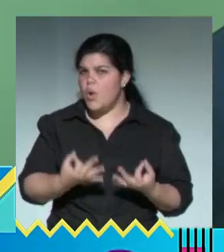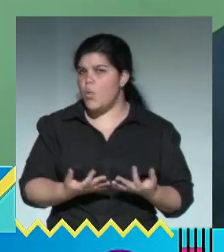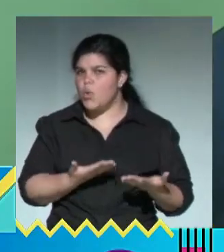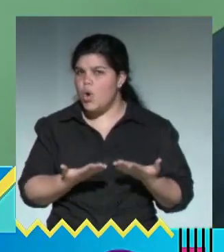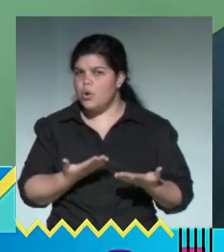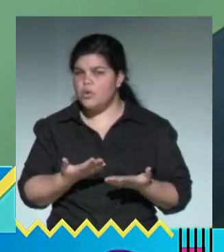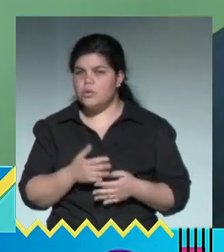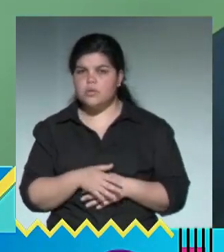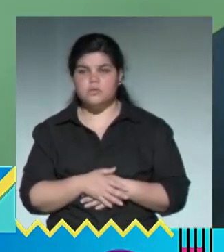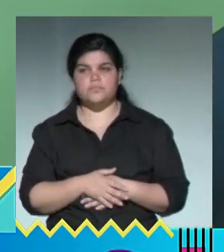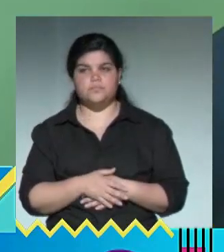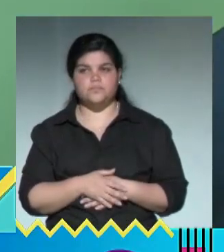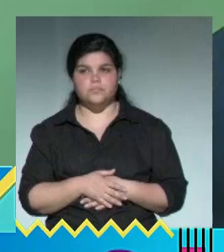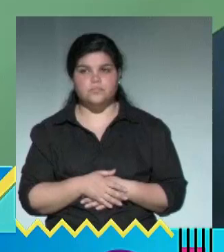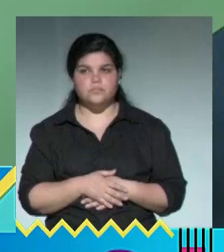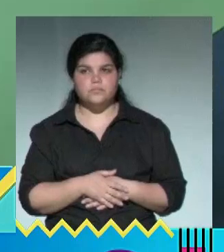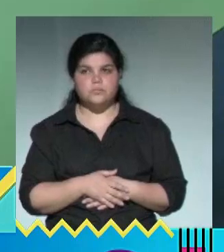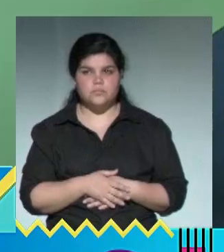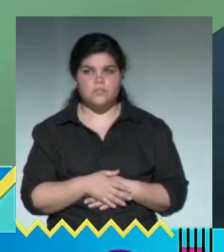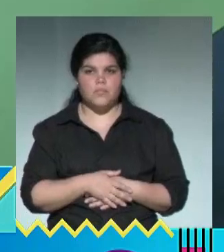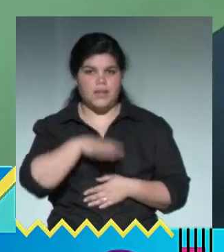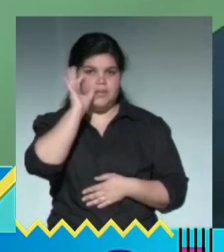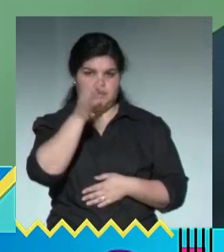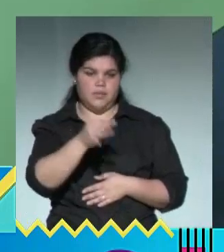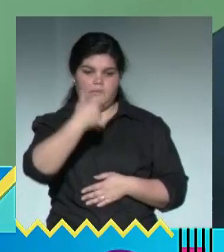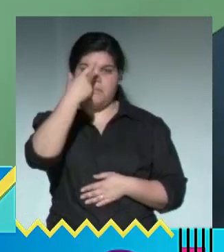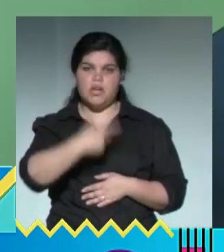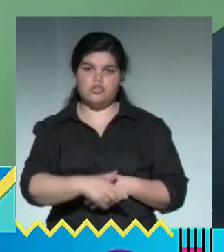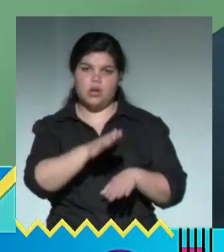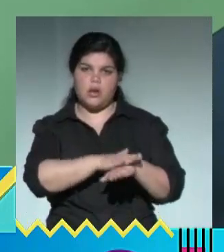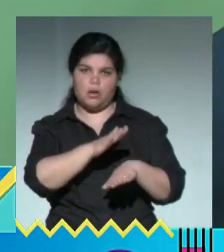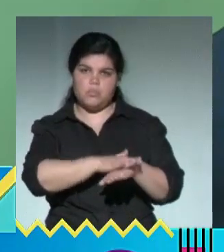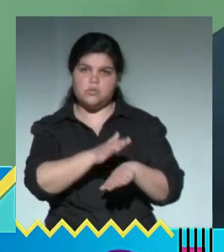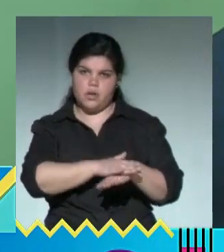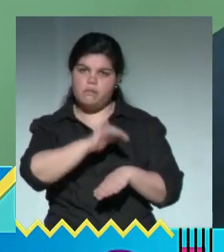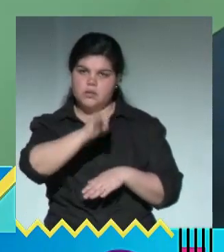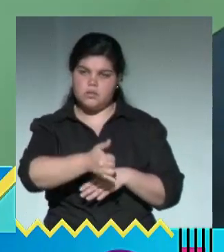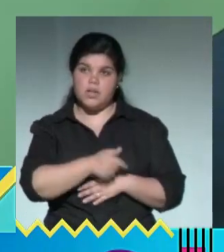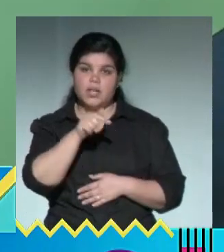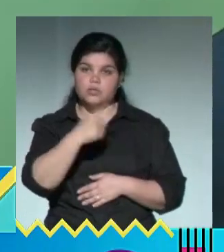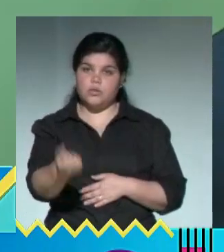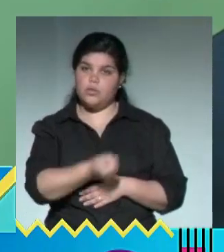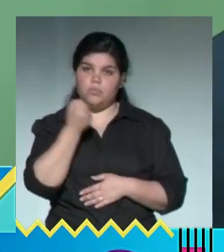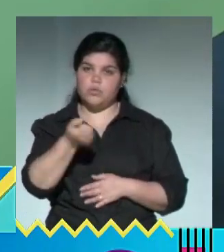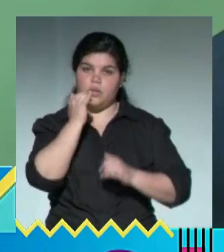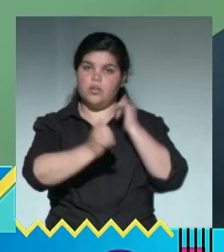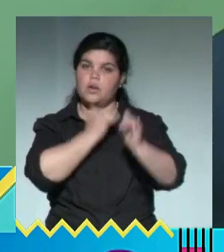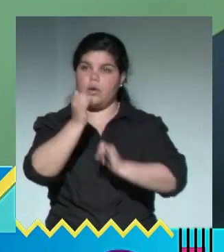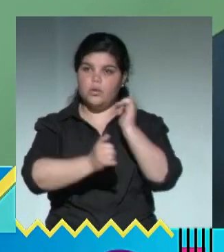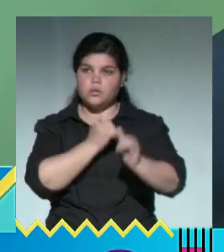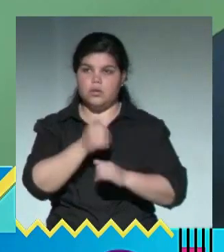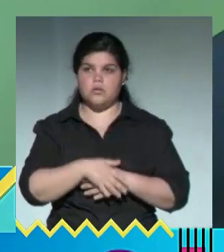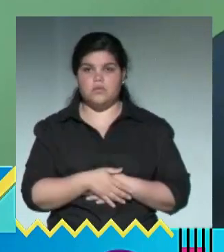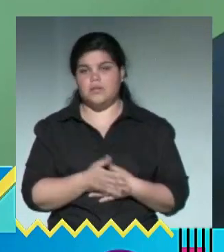primera precisión es que es de origen humano. Bien. Y esto me parece que es importante resaltarlo y aprovechar cada minuto. Bueno,